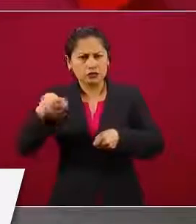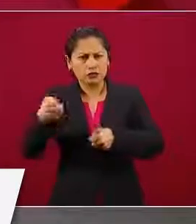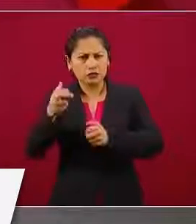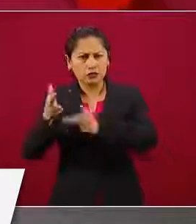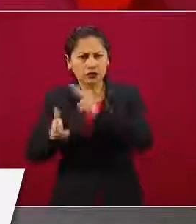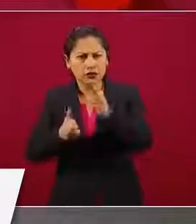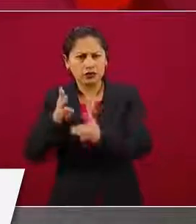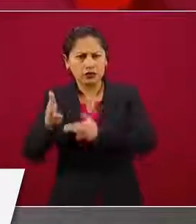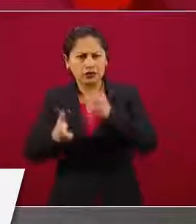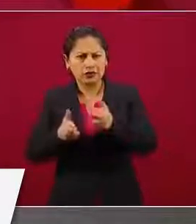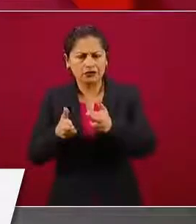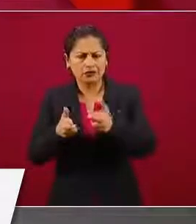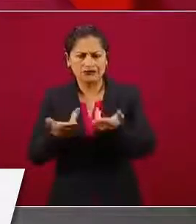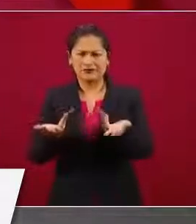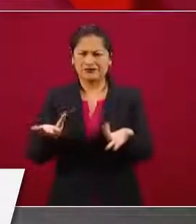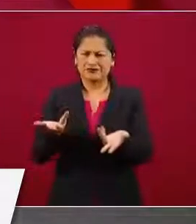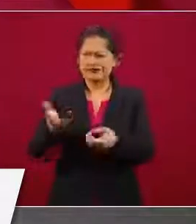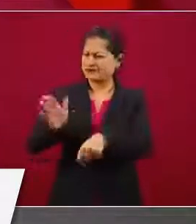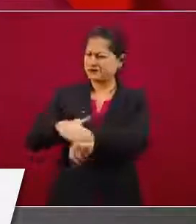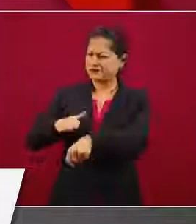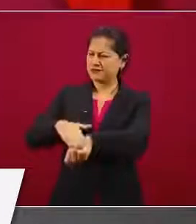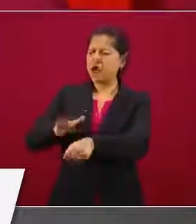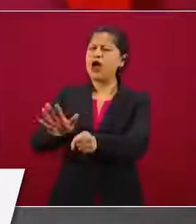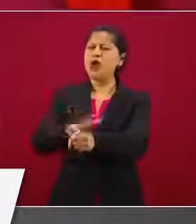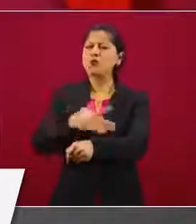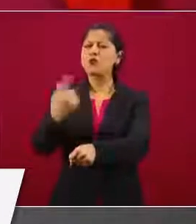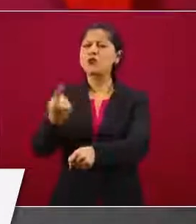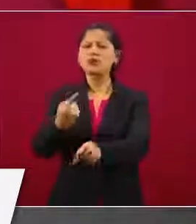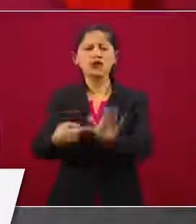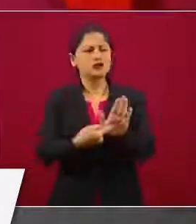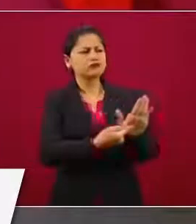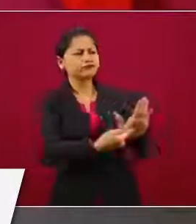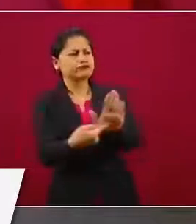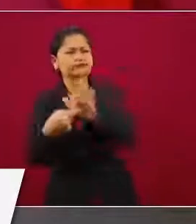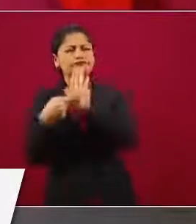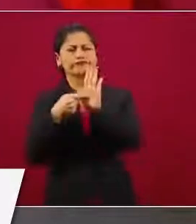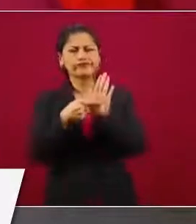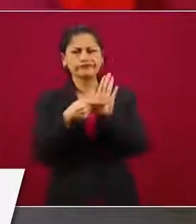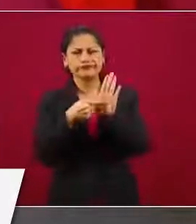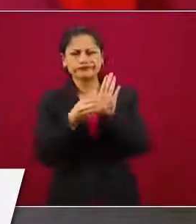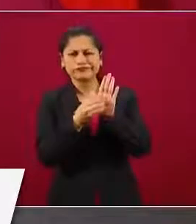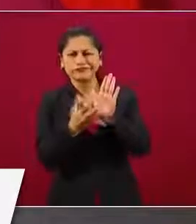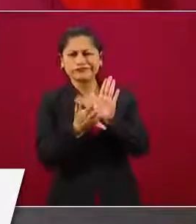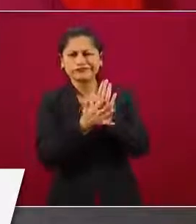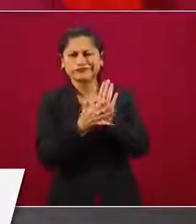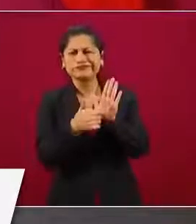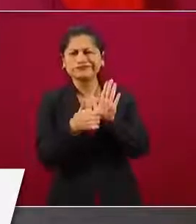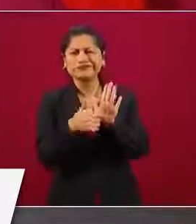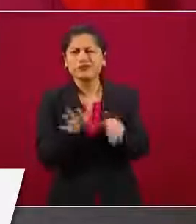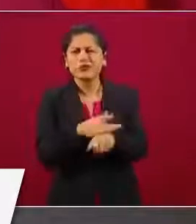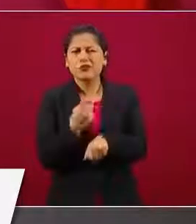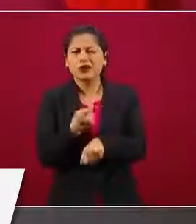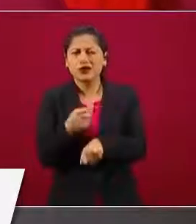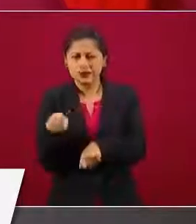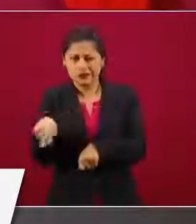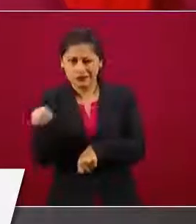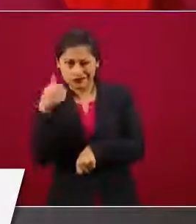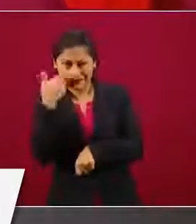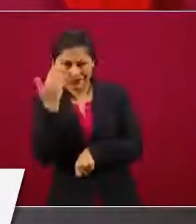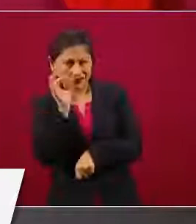Para atemorizar, para crear incertidumbre, para seguir con la